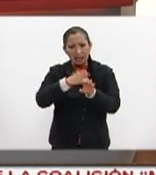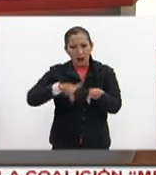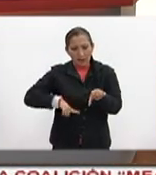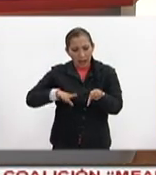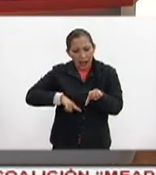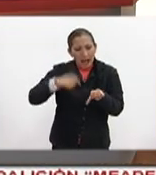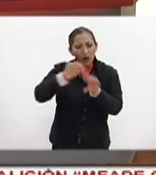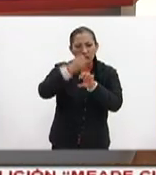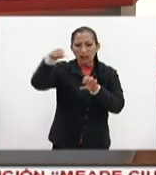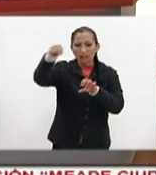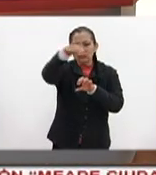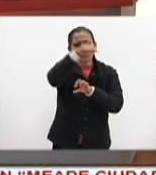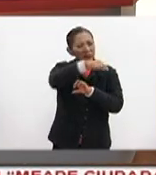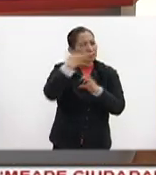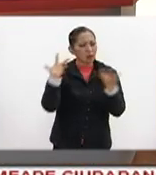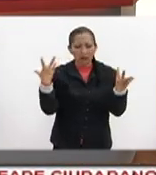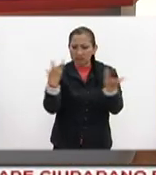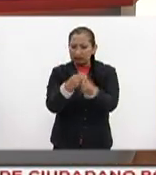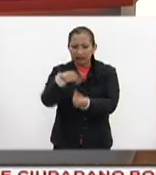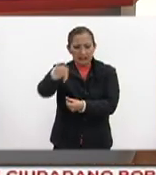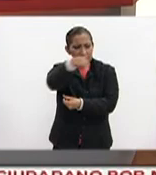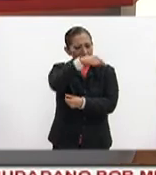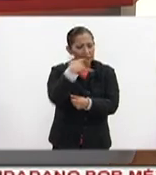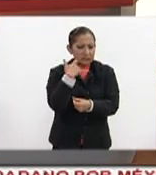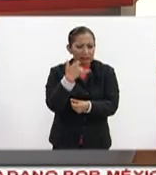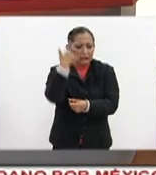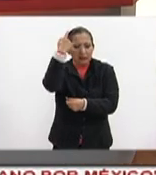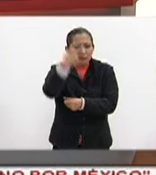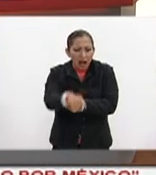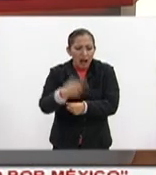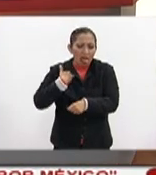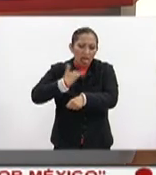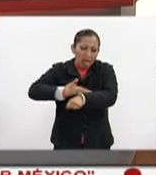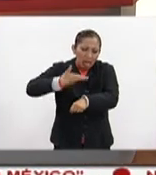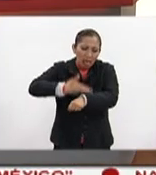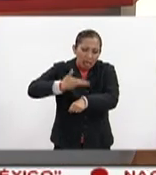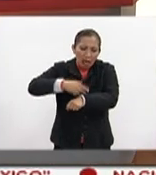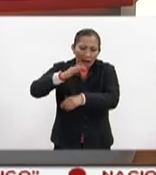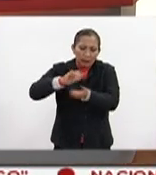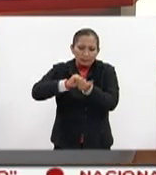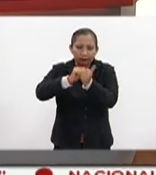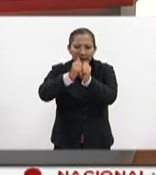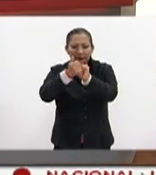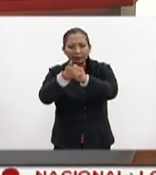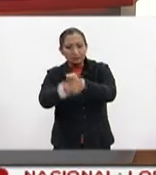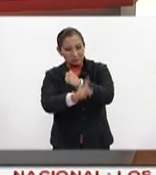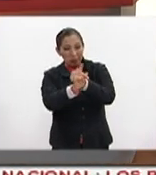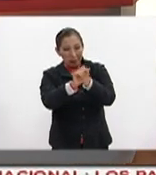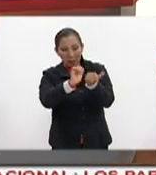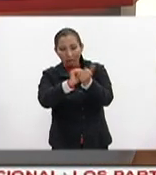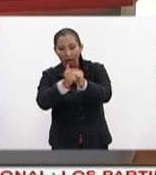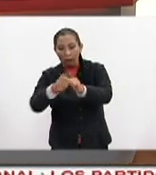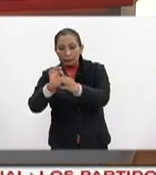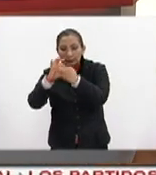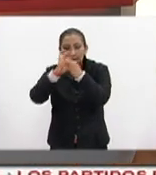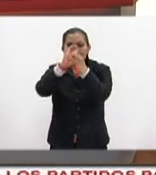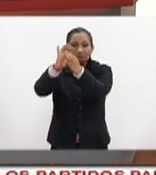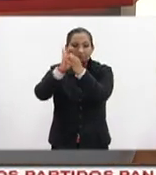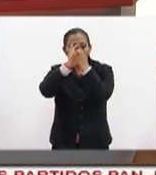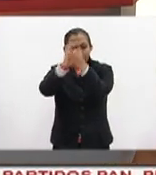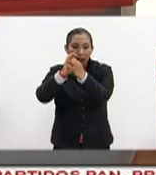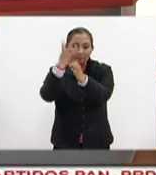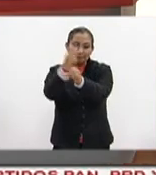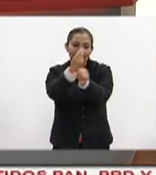mexicano, los estados y en fin, una conformación de muchos esfuerzos para poder traducir estos desastres en una unidad y en, por supuesto,